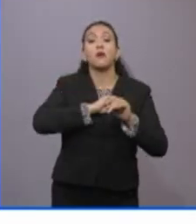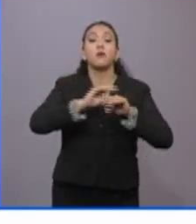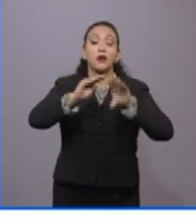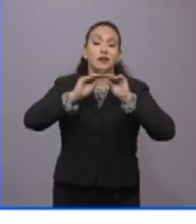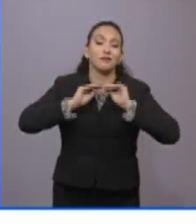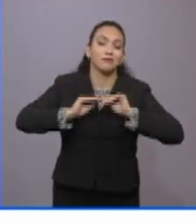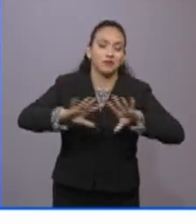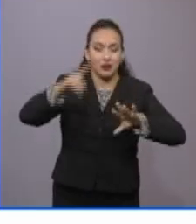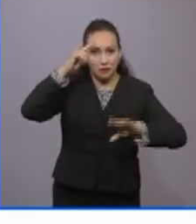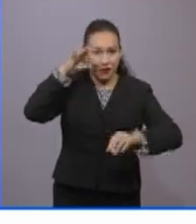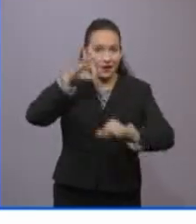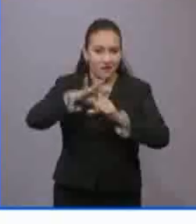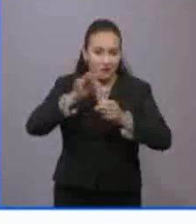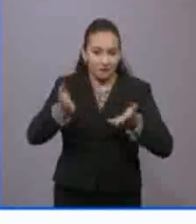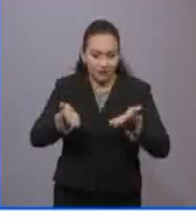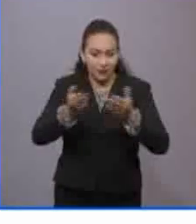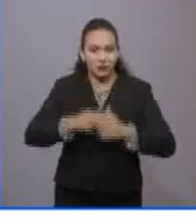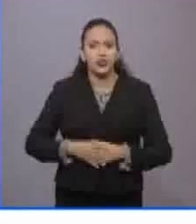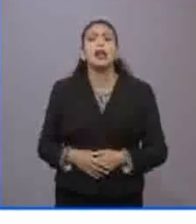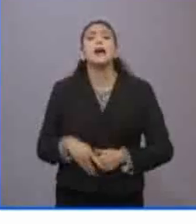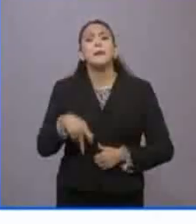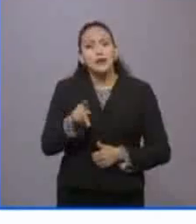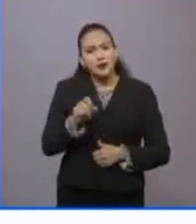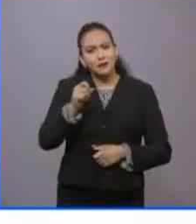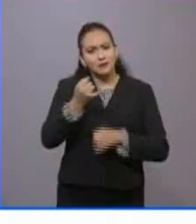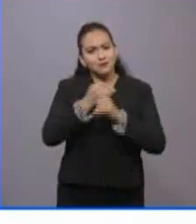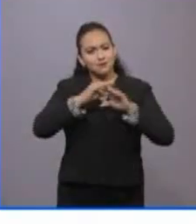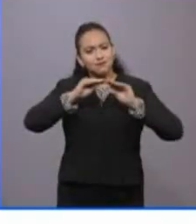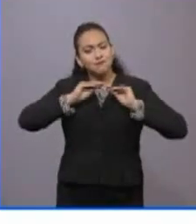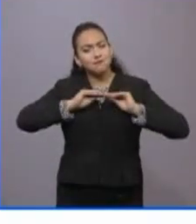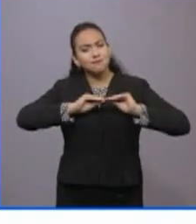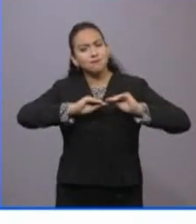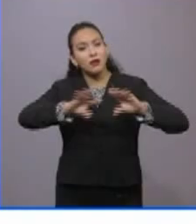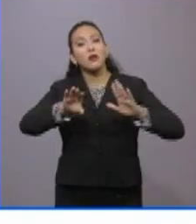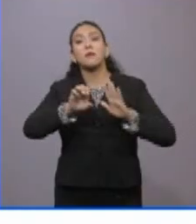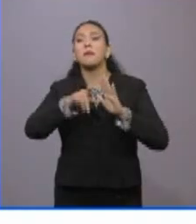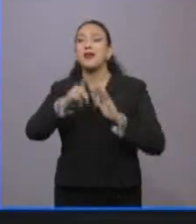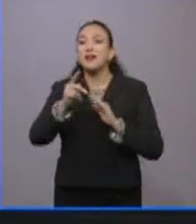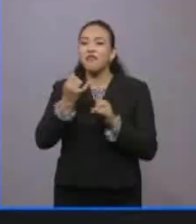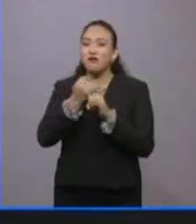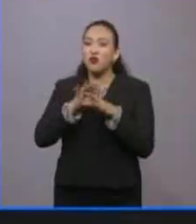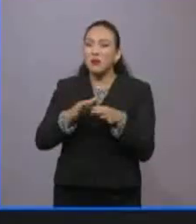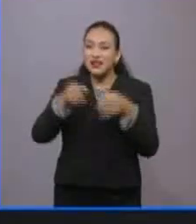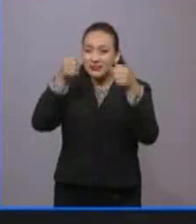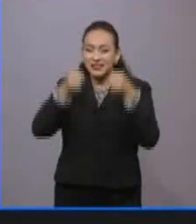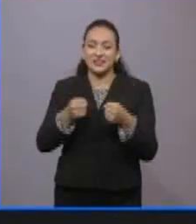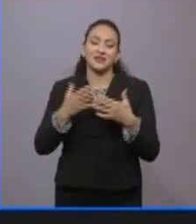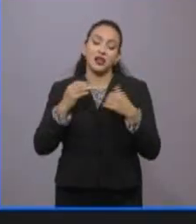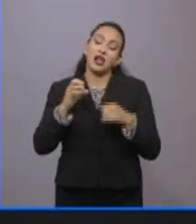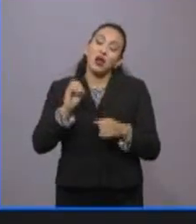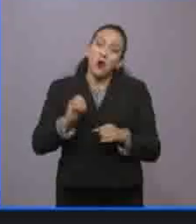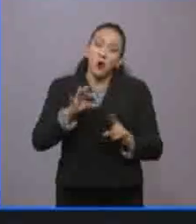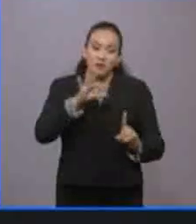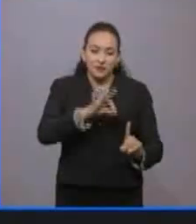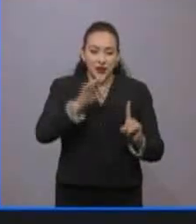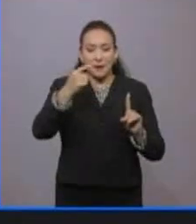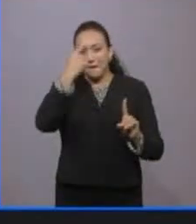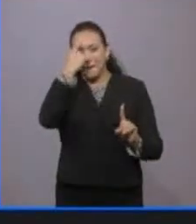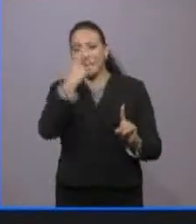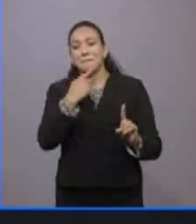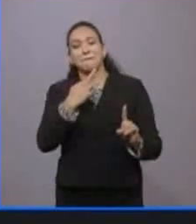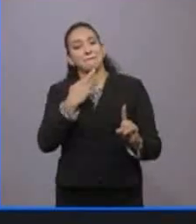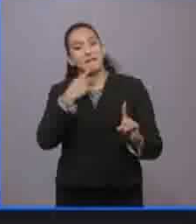voto, pero también para esparcir información de fuentes no confiables y posicionar a los perfiles que cuenten con